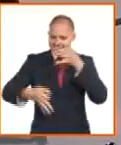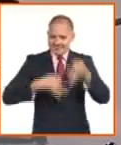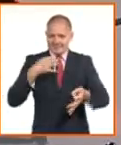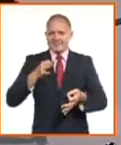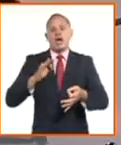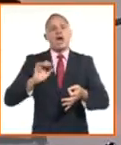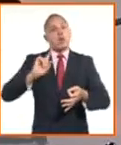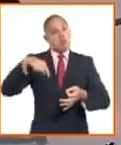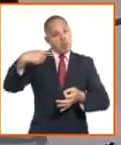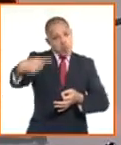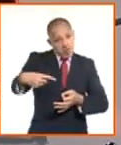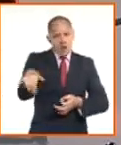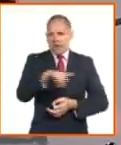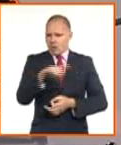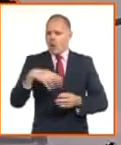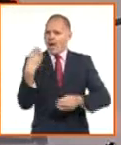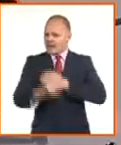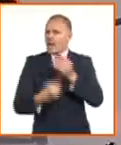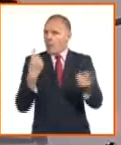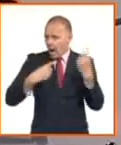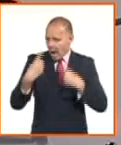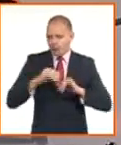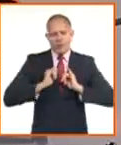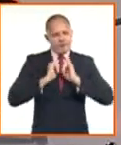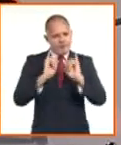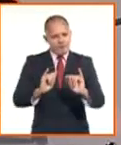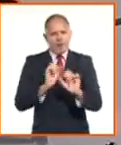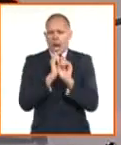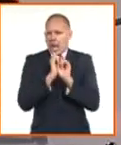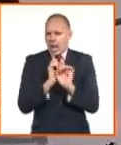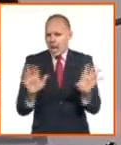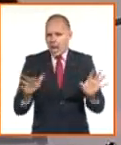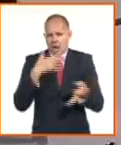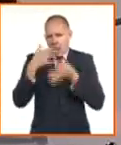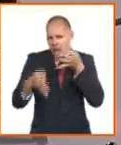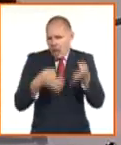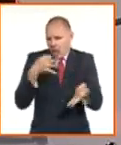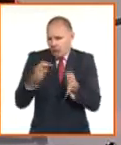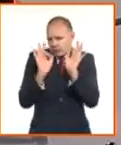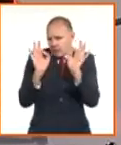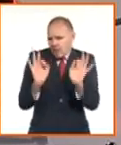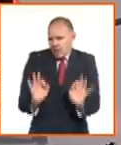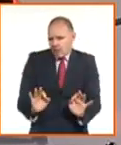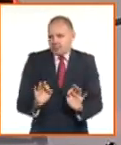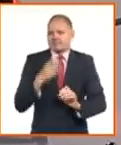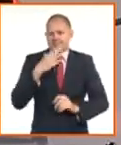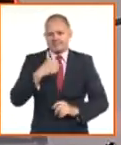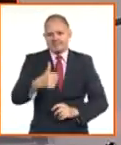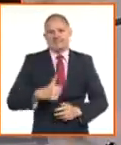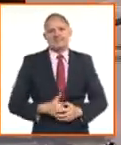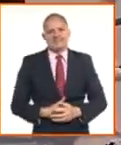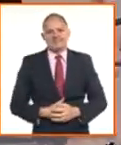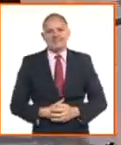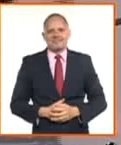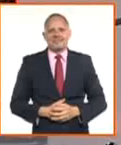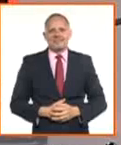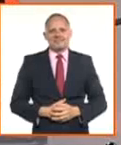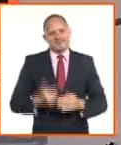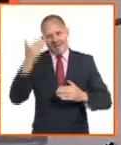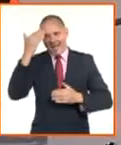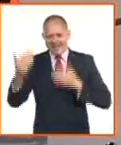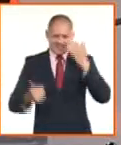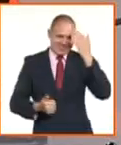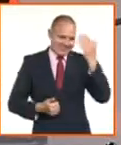informando cada vez que sea adoptada una decisión, cada una de esas decisiones, sus fundamentos y también la manera en que será implementada. Muchas gracias